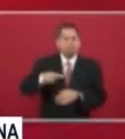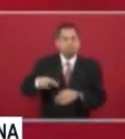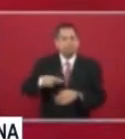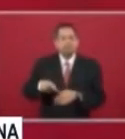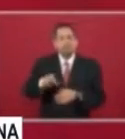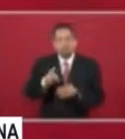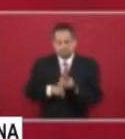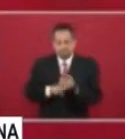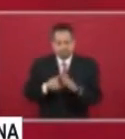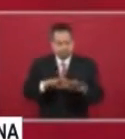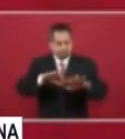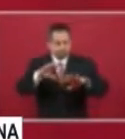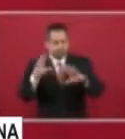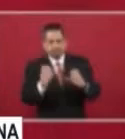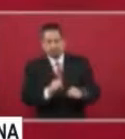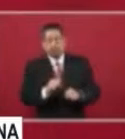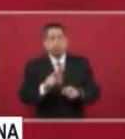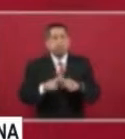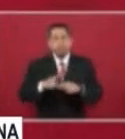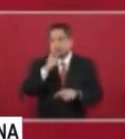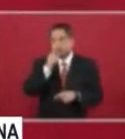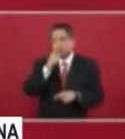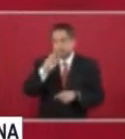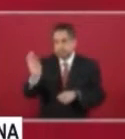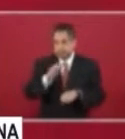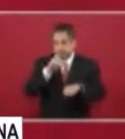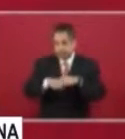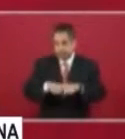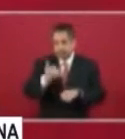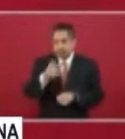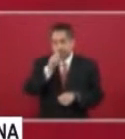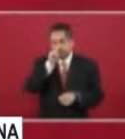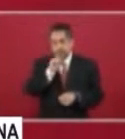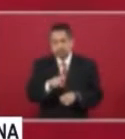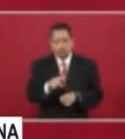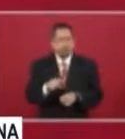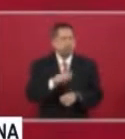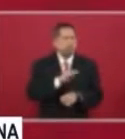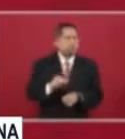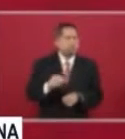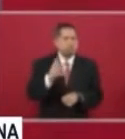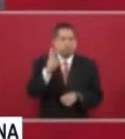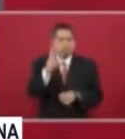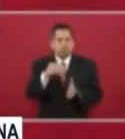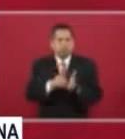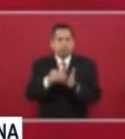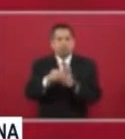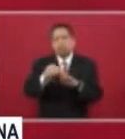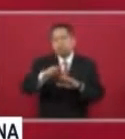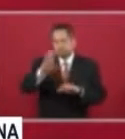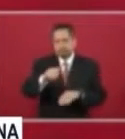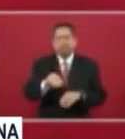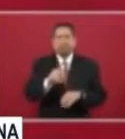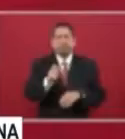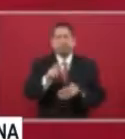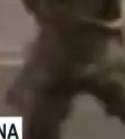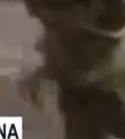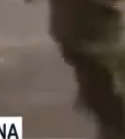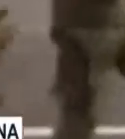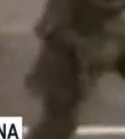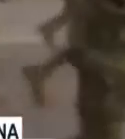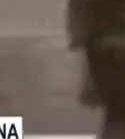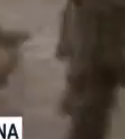guardia nacional este personal que llegue comisionado a la guardia no va a perder sus